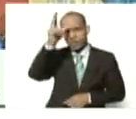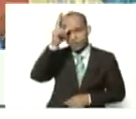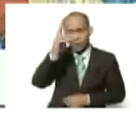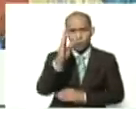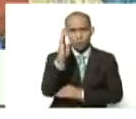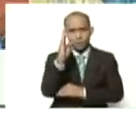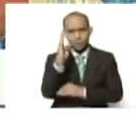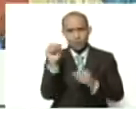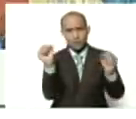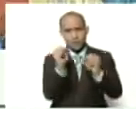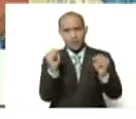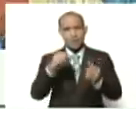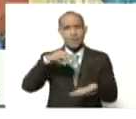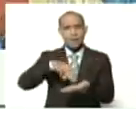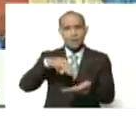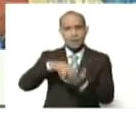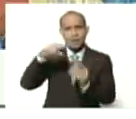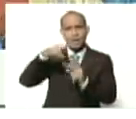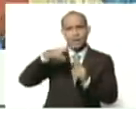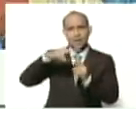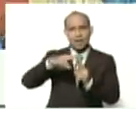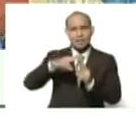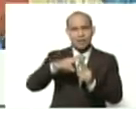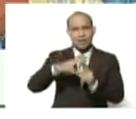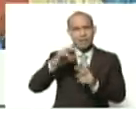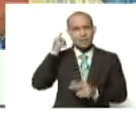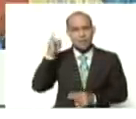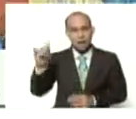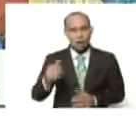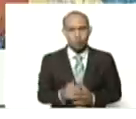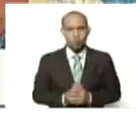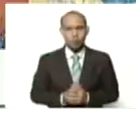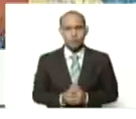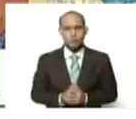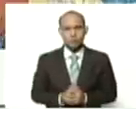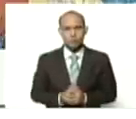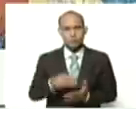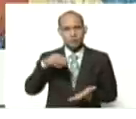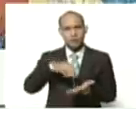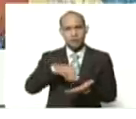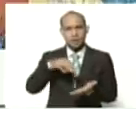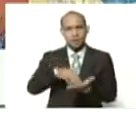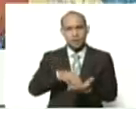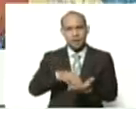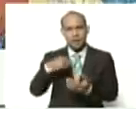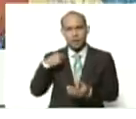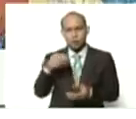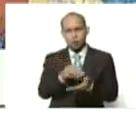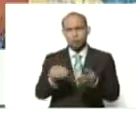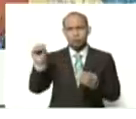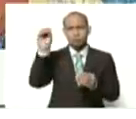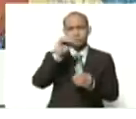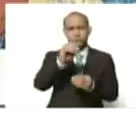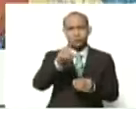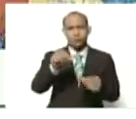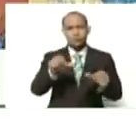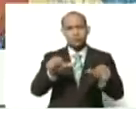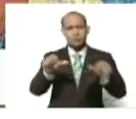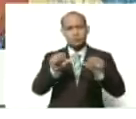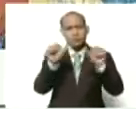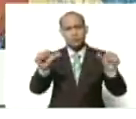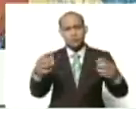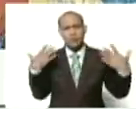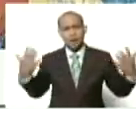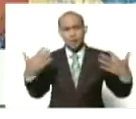Lara, Mérida, Miranda, Táchira y Yaracuy. Aquí ponen Miranda. Miranda yo la he puesto en situación de alerta por